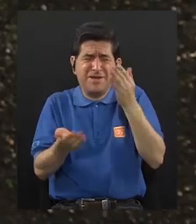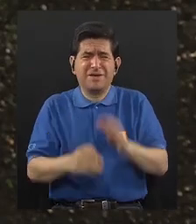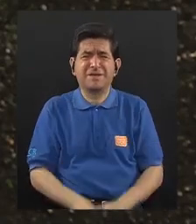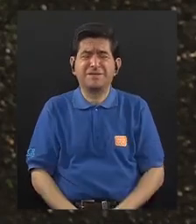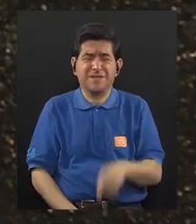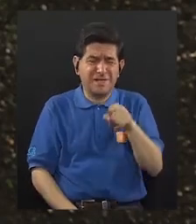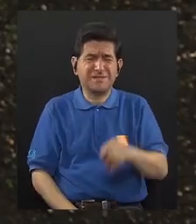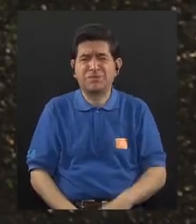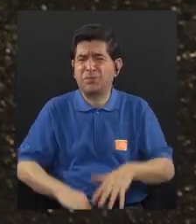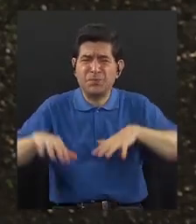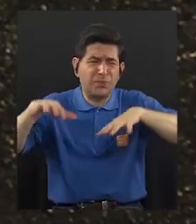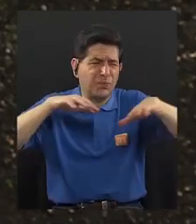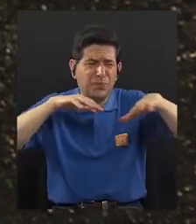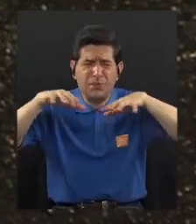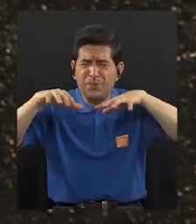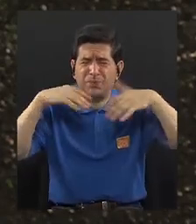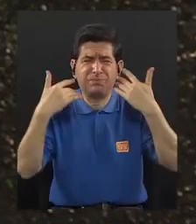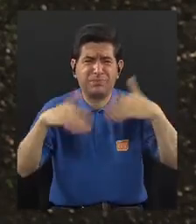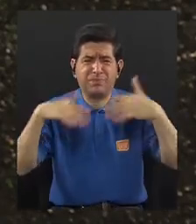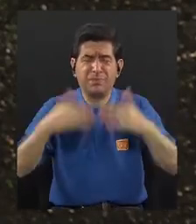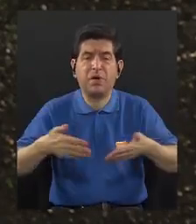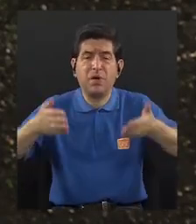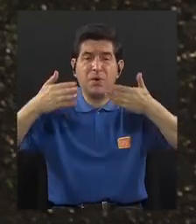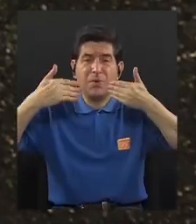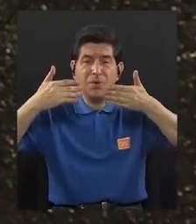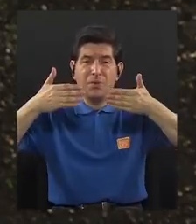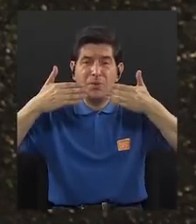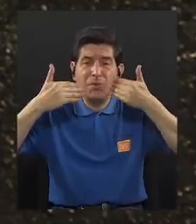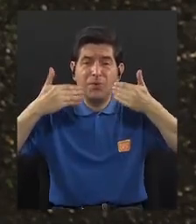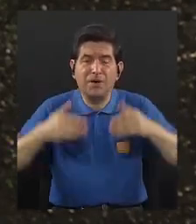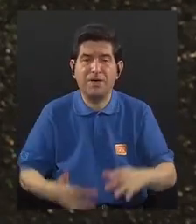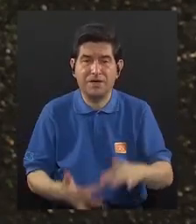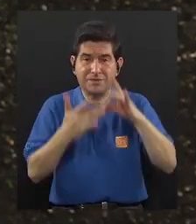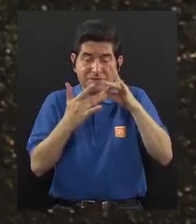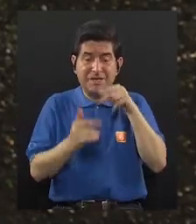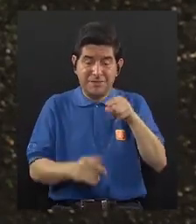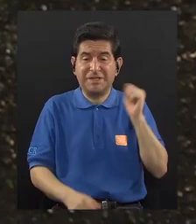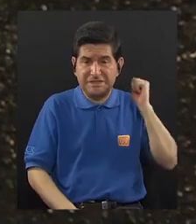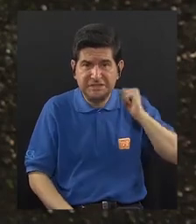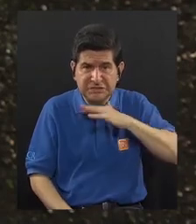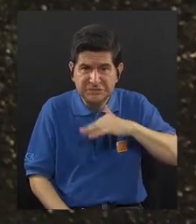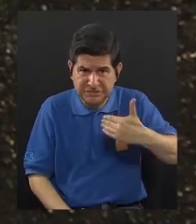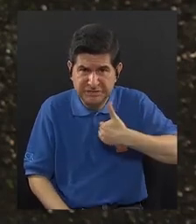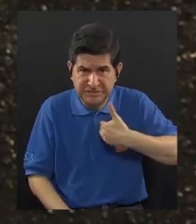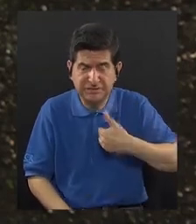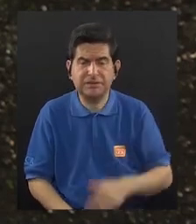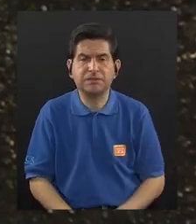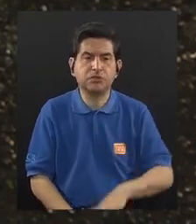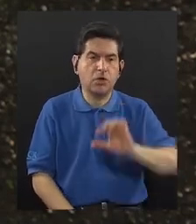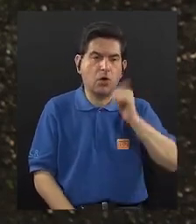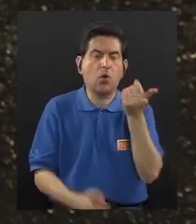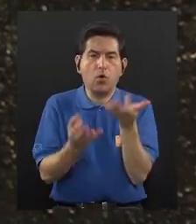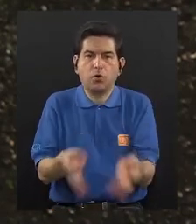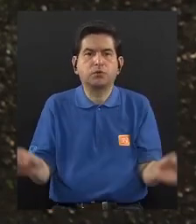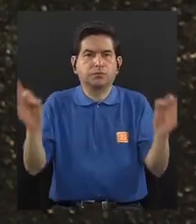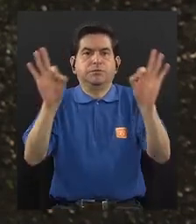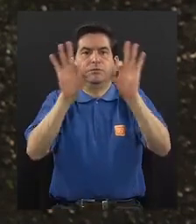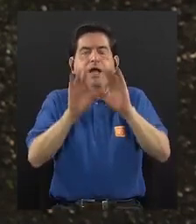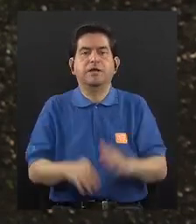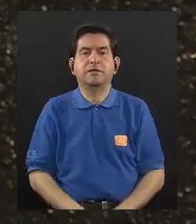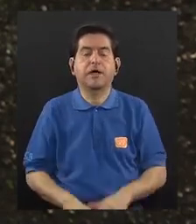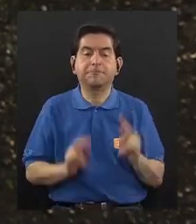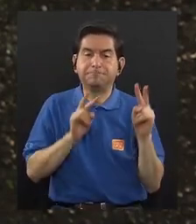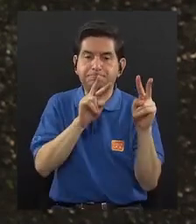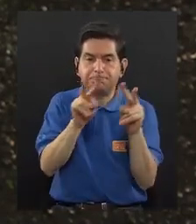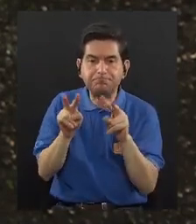mucho trasiego mucho contacto del aire potencialmente contaminado luego y el otro punto importante es